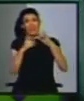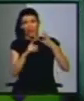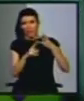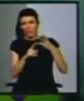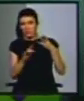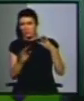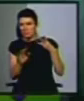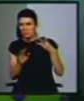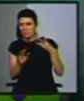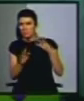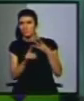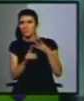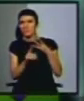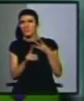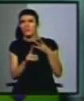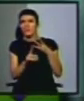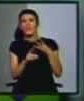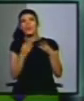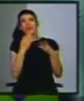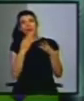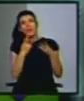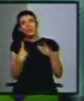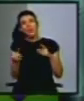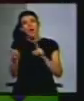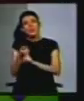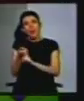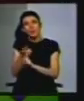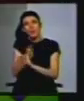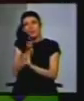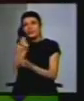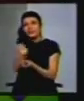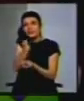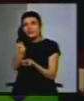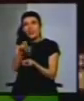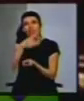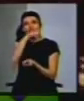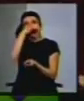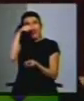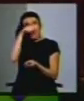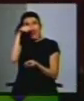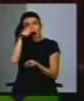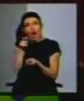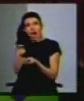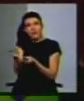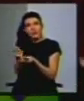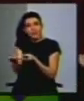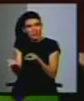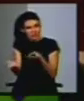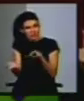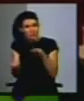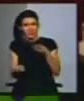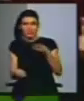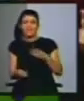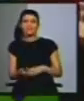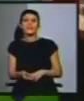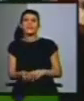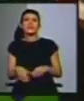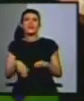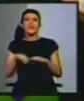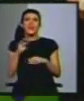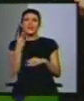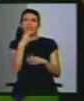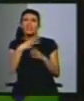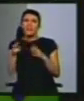es capaz de drogar a su señora. Más de un año de investigación y 2 semanas de juicio